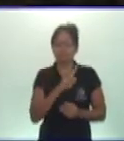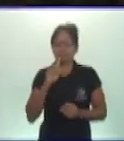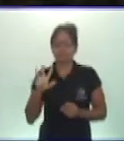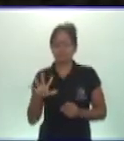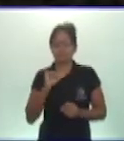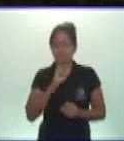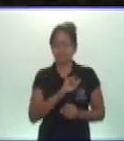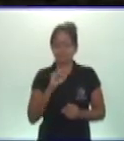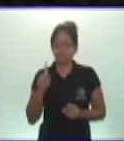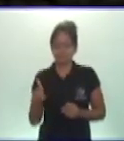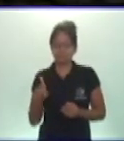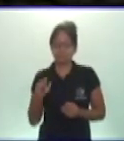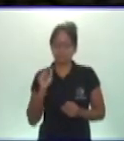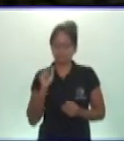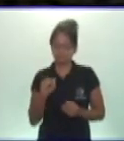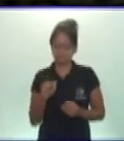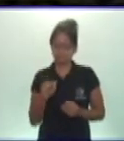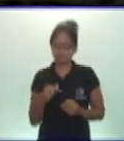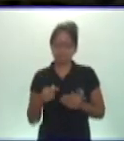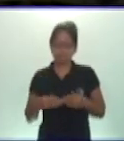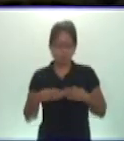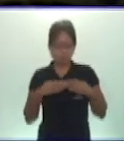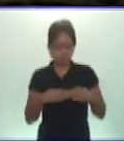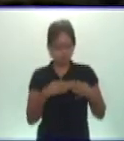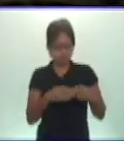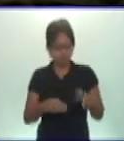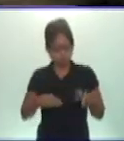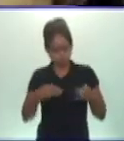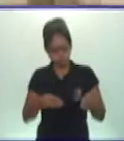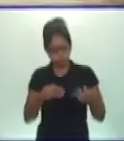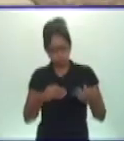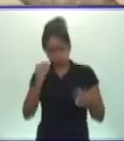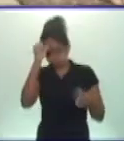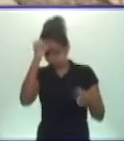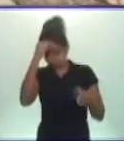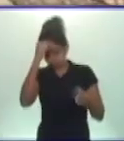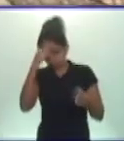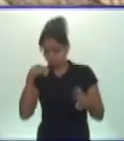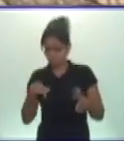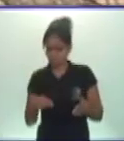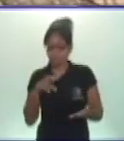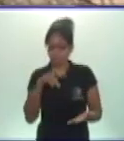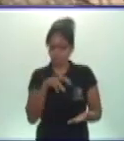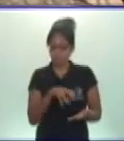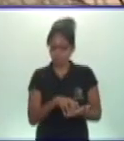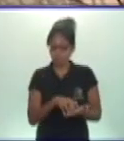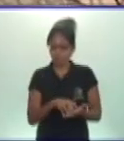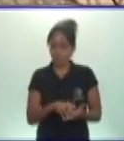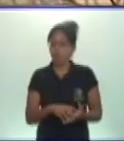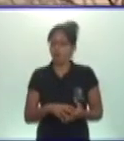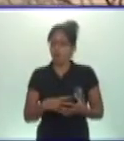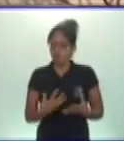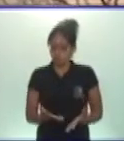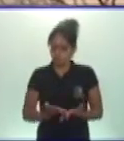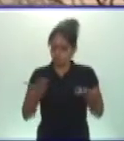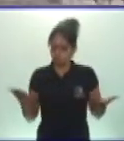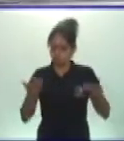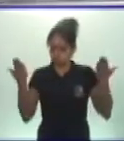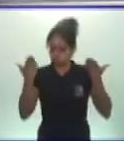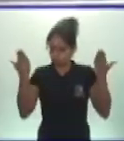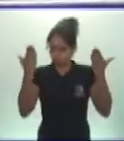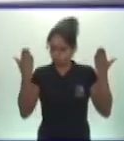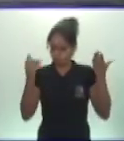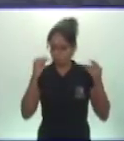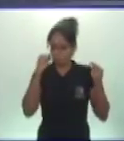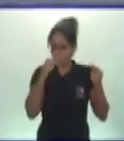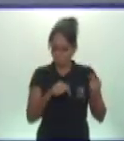el establecimiento de la flota de Indias, la ciudad comenzó un vertiginoso desarrollo que se acentuó justo en la zona inmediata